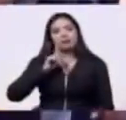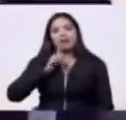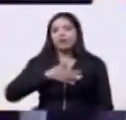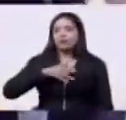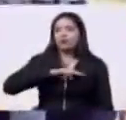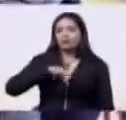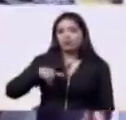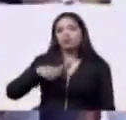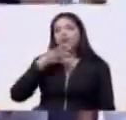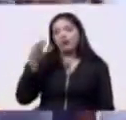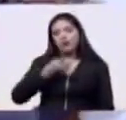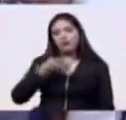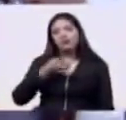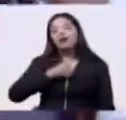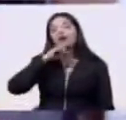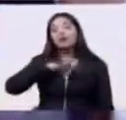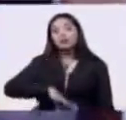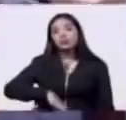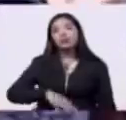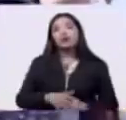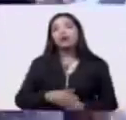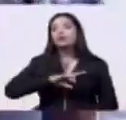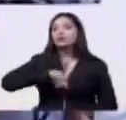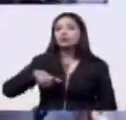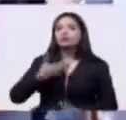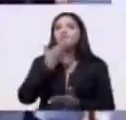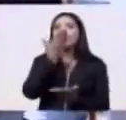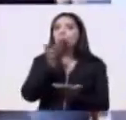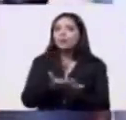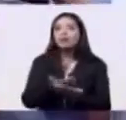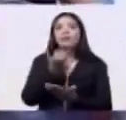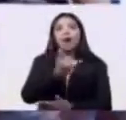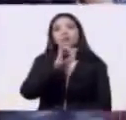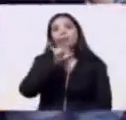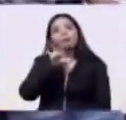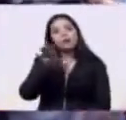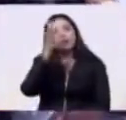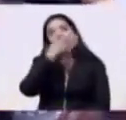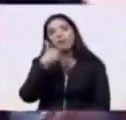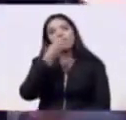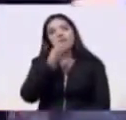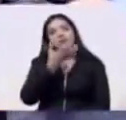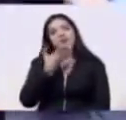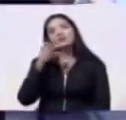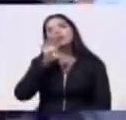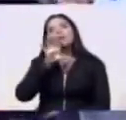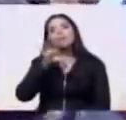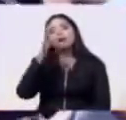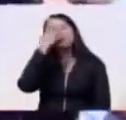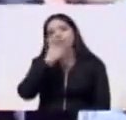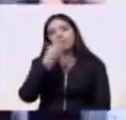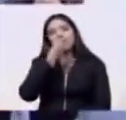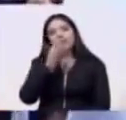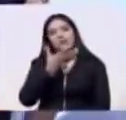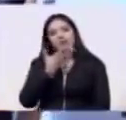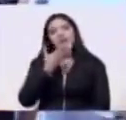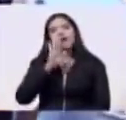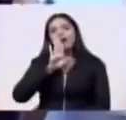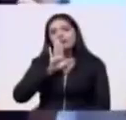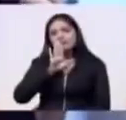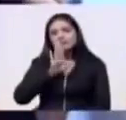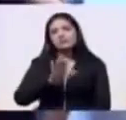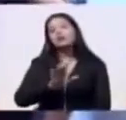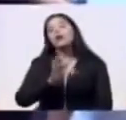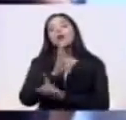verdad, somos la historia, somos una propuesta para tener un país bonito, una patria bonita. Y Venezuela es así, como es, con